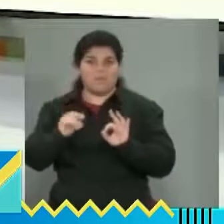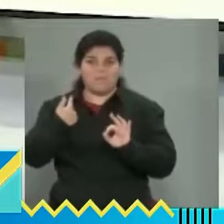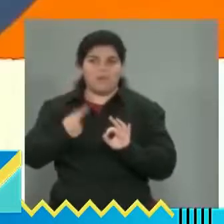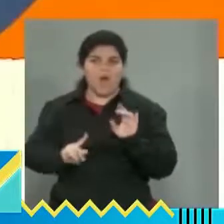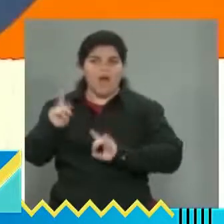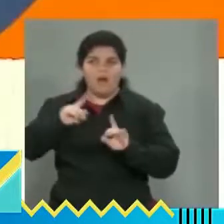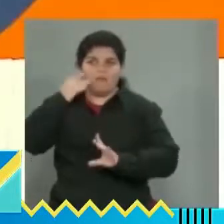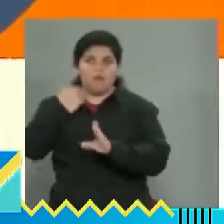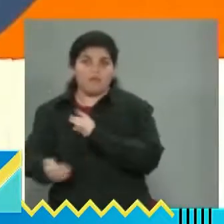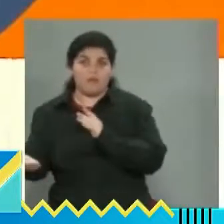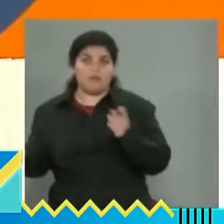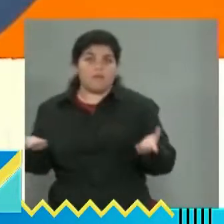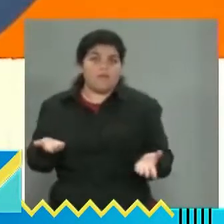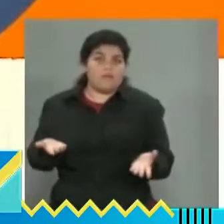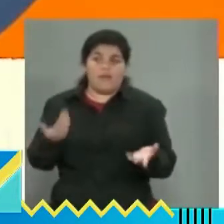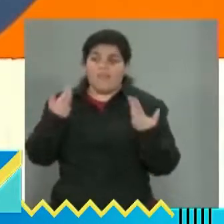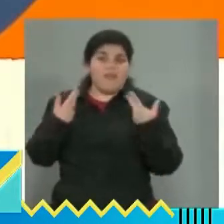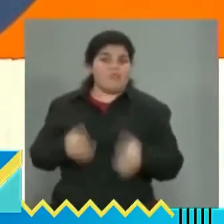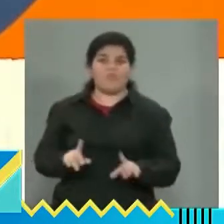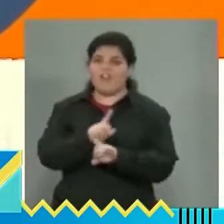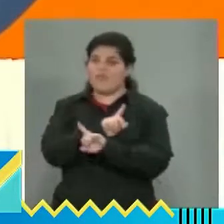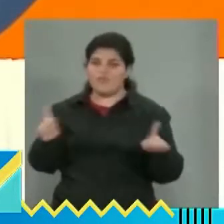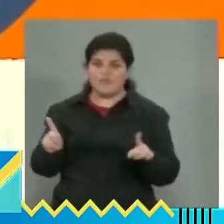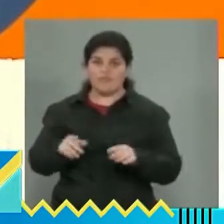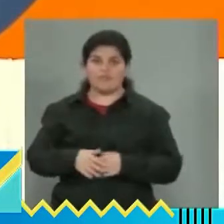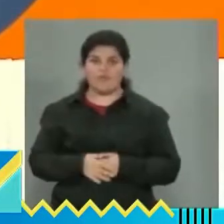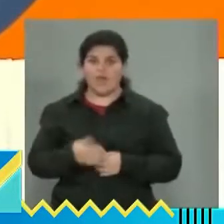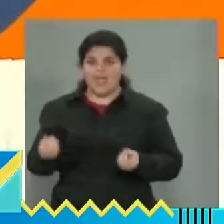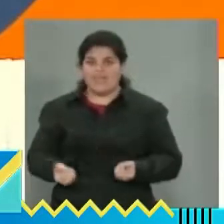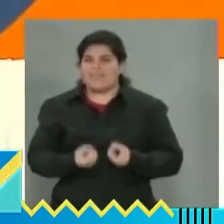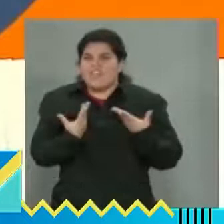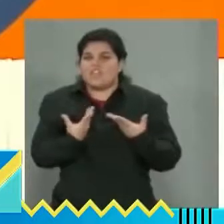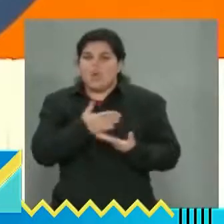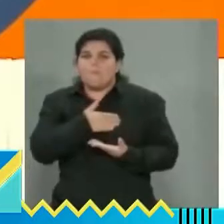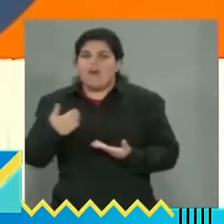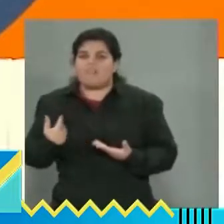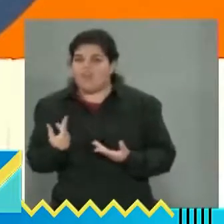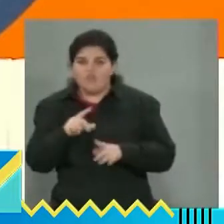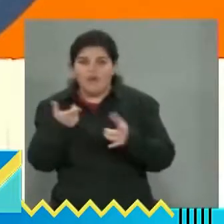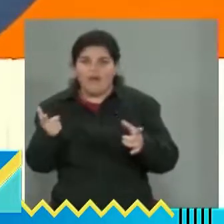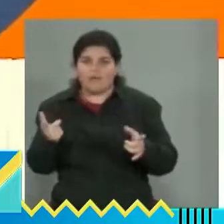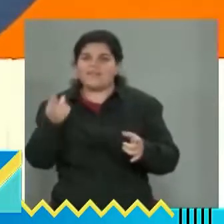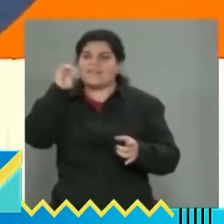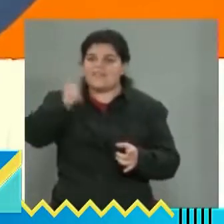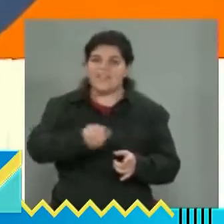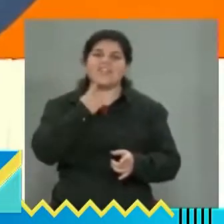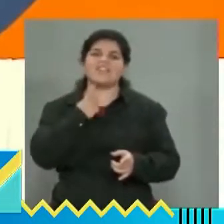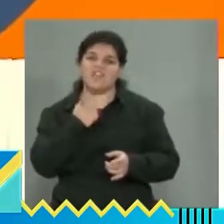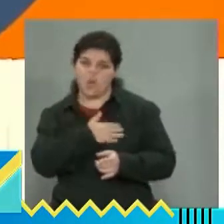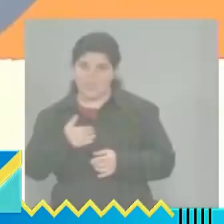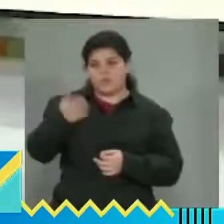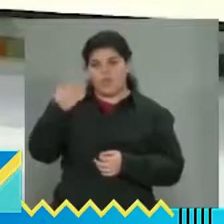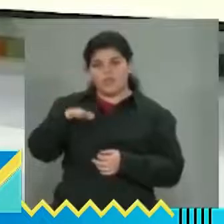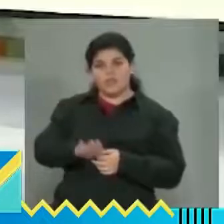esto es lo que hay que tener en cuenta. No es natural, no hay instinto materno, hay deseo materno, pero es otra cosa bien